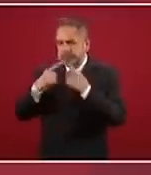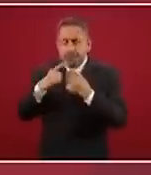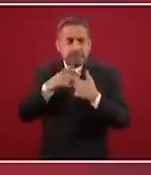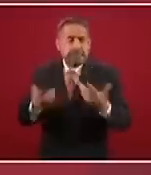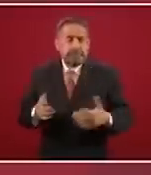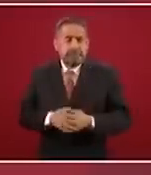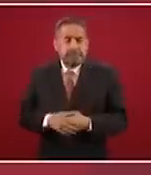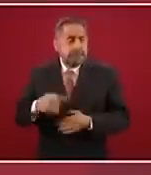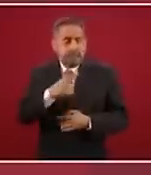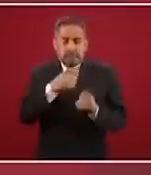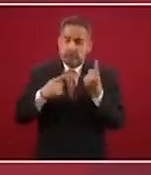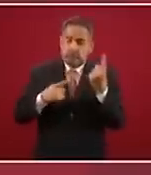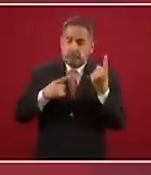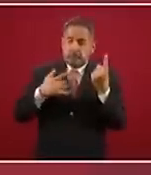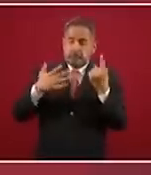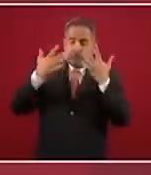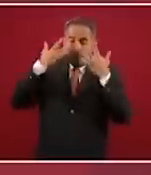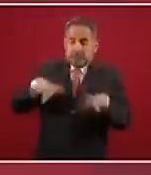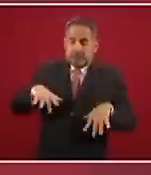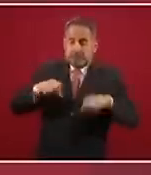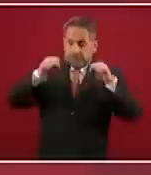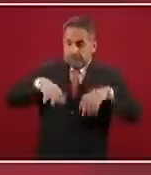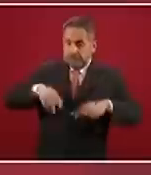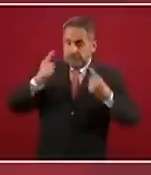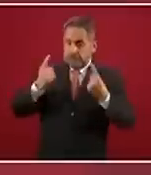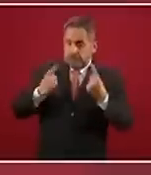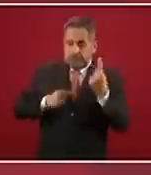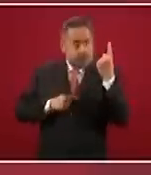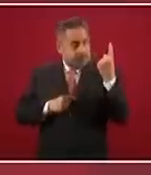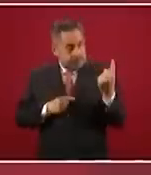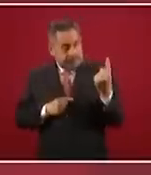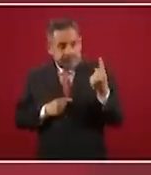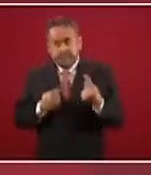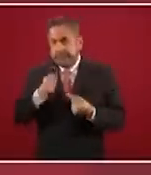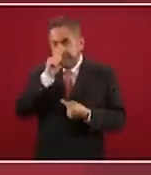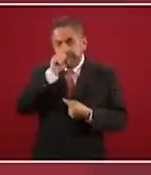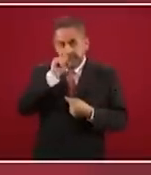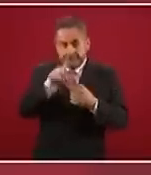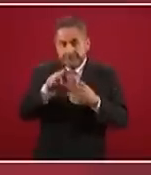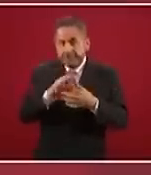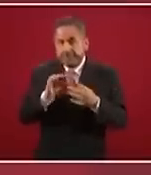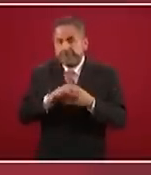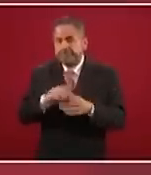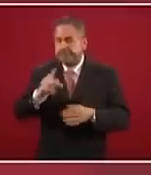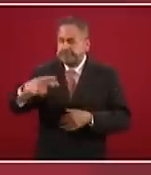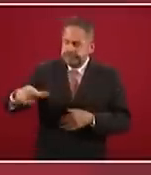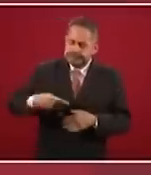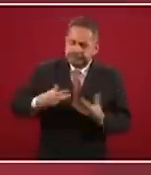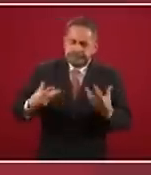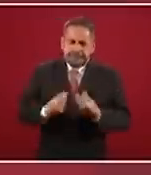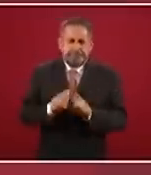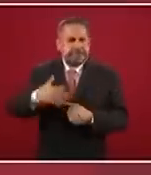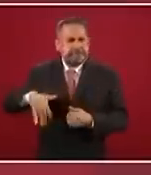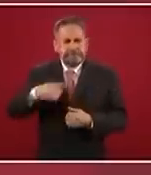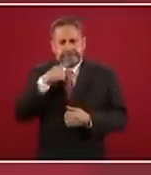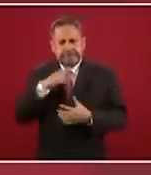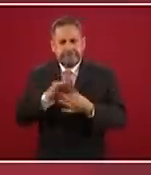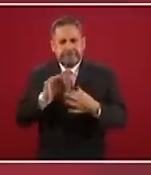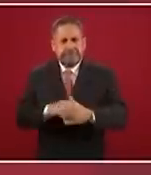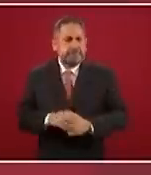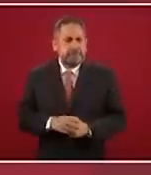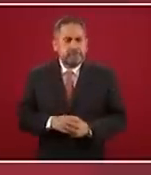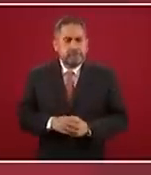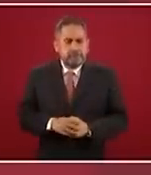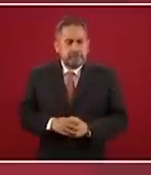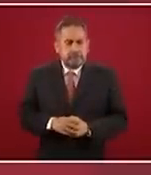la renuncia que nosotros hemos obtenido. Ahora, un poco vinculado también a la pregunta que se hacía anteriormente, vamos a